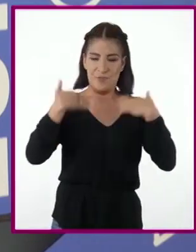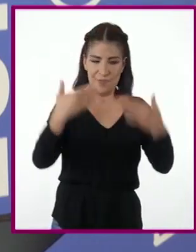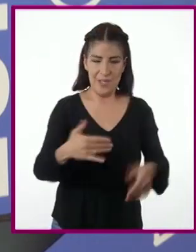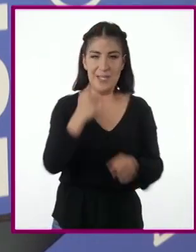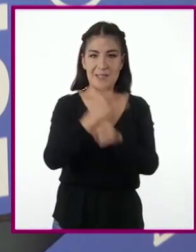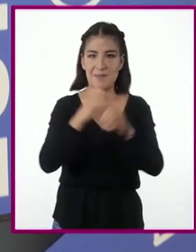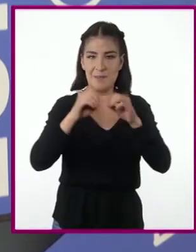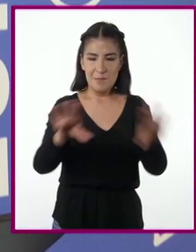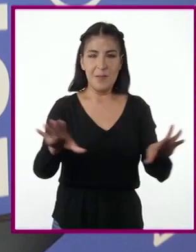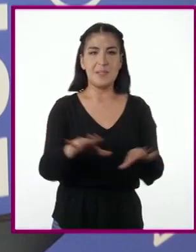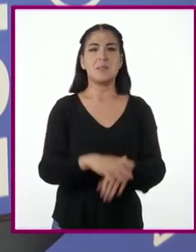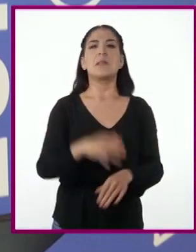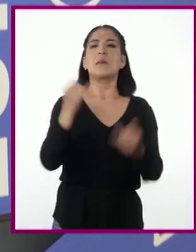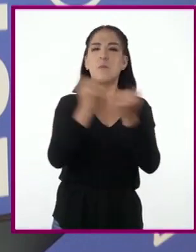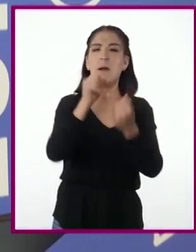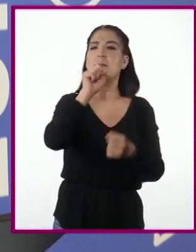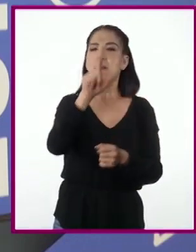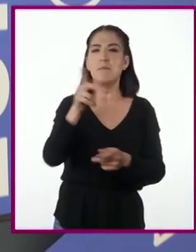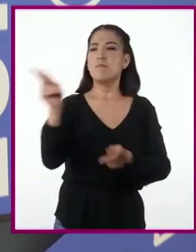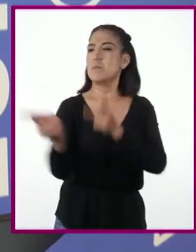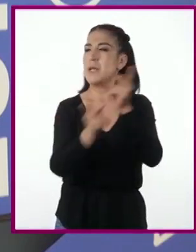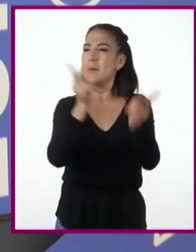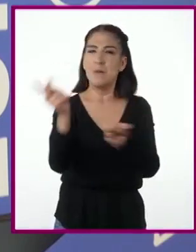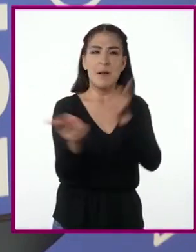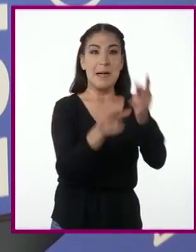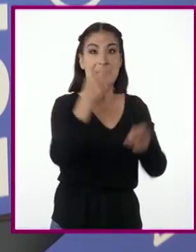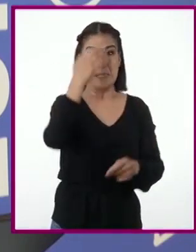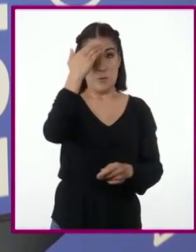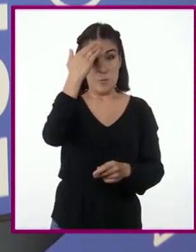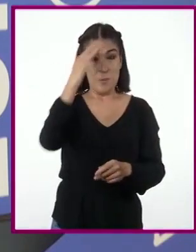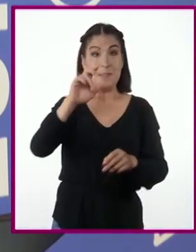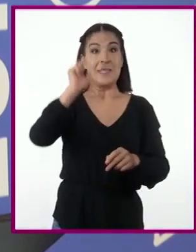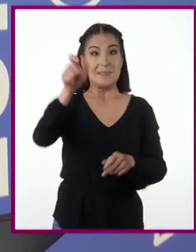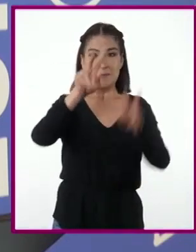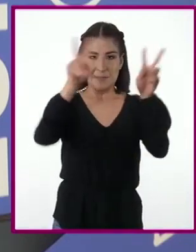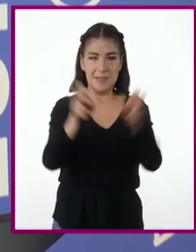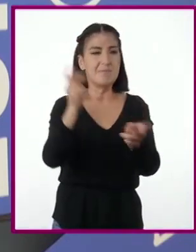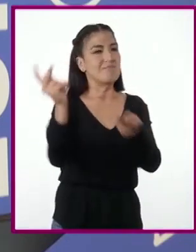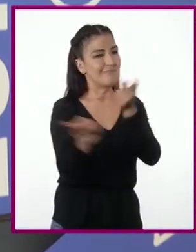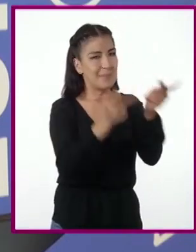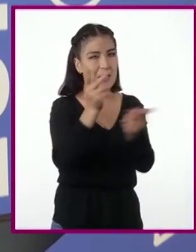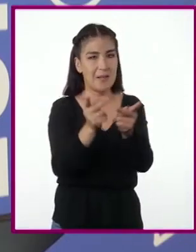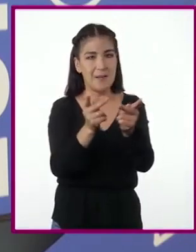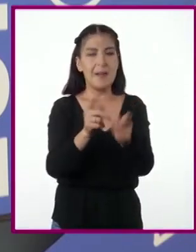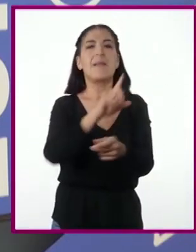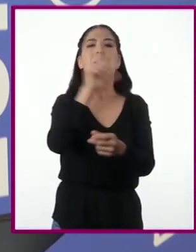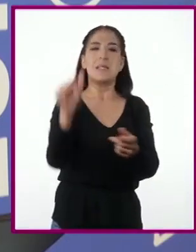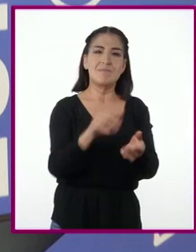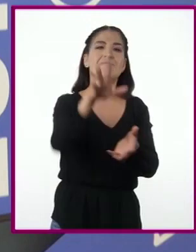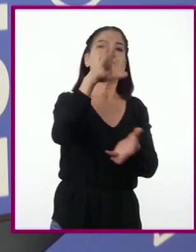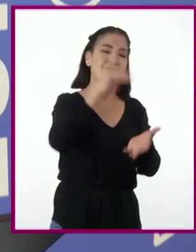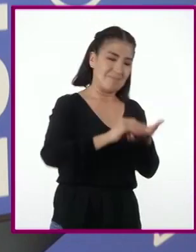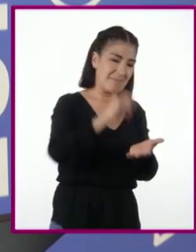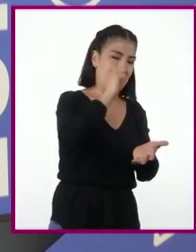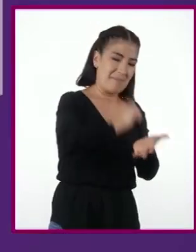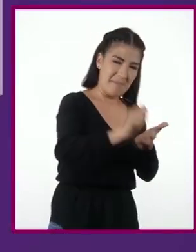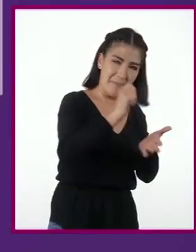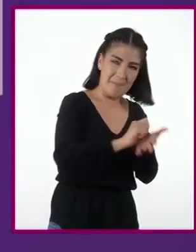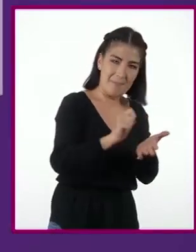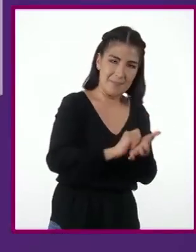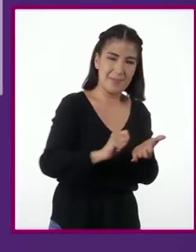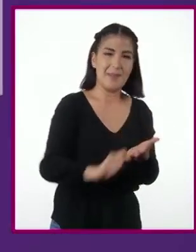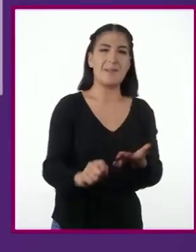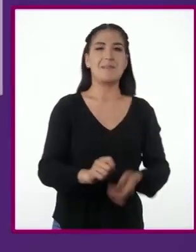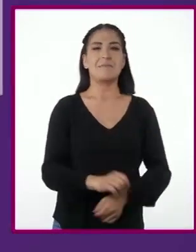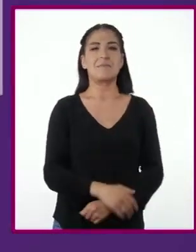como escuchar a otros que sepan del tema y, desde luego, registrar la información.